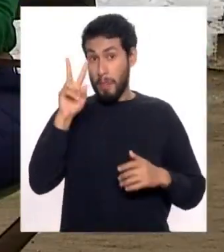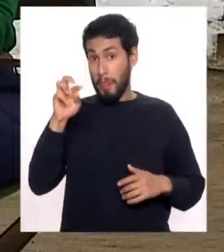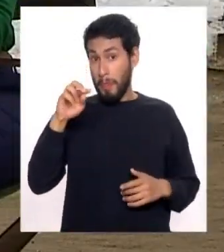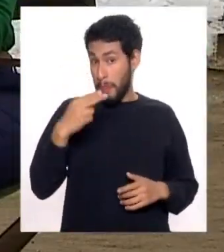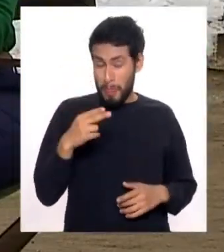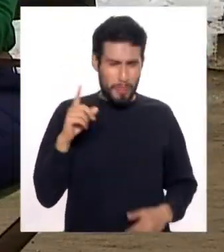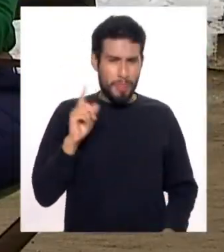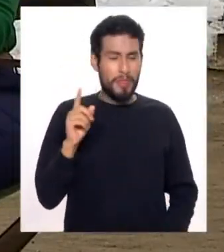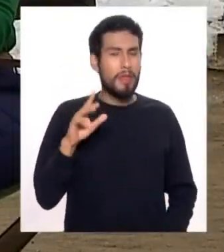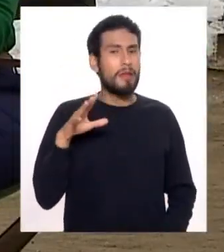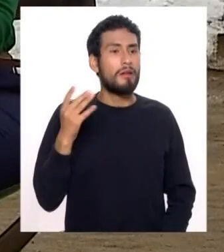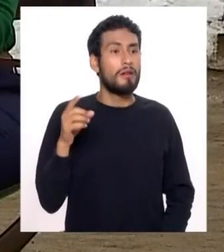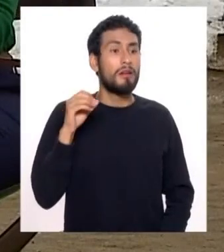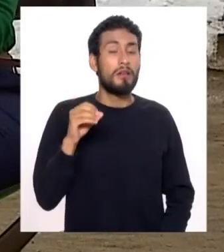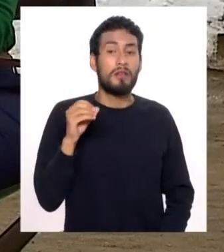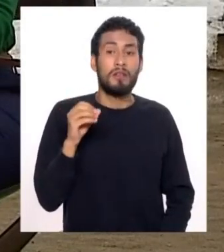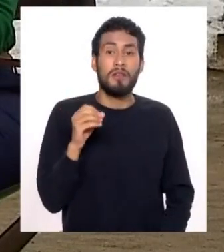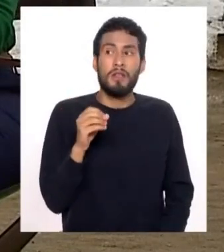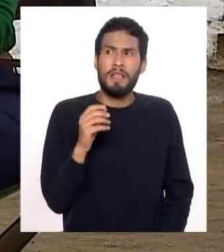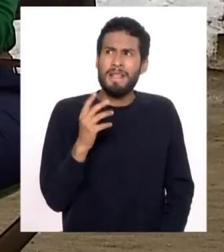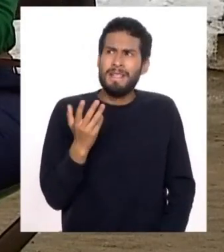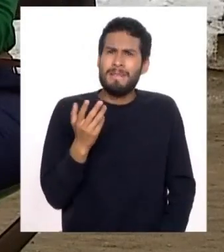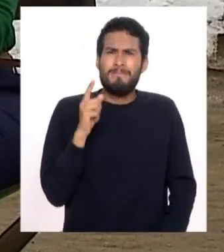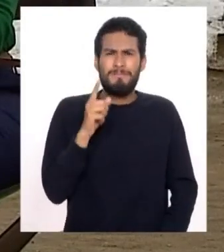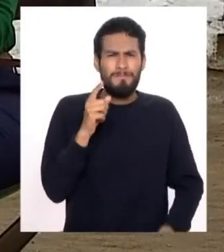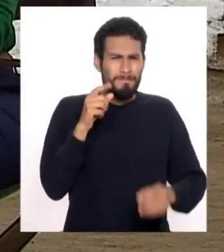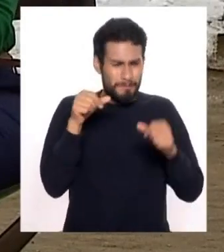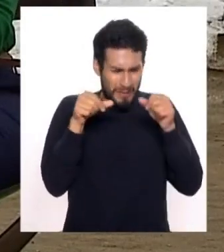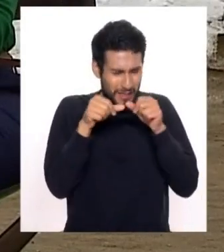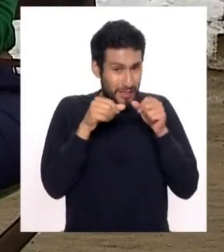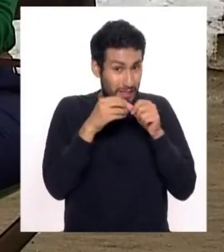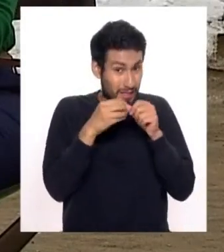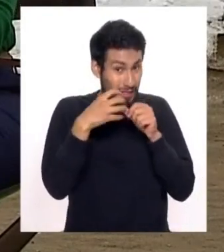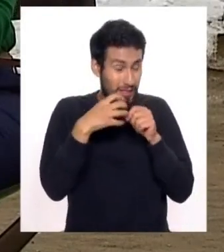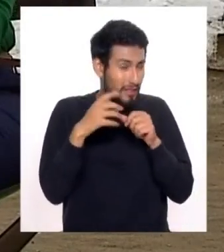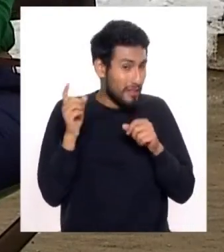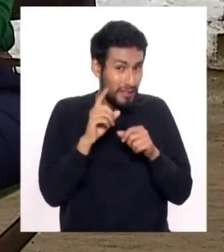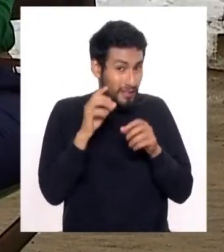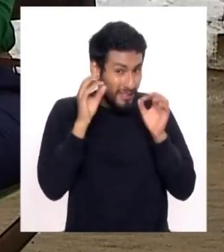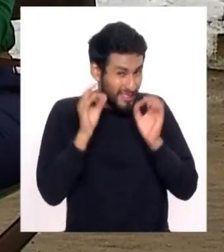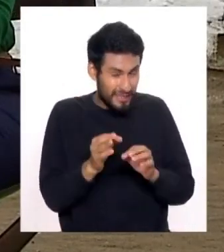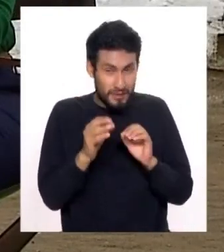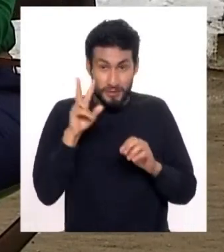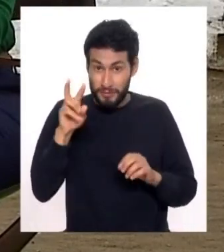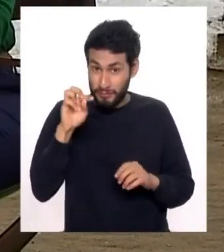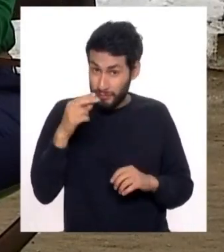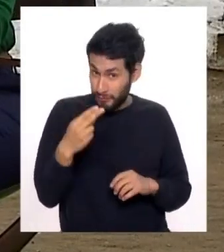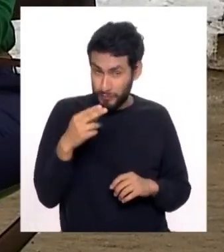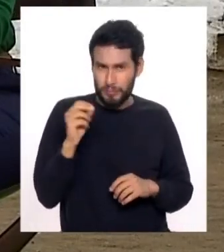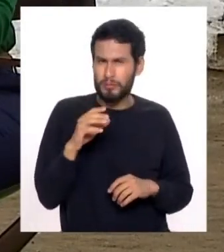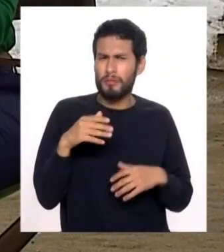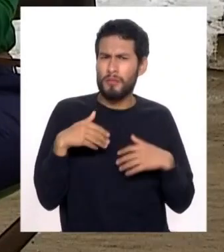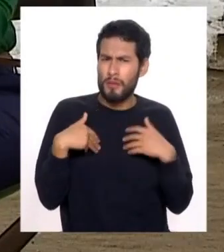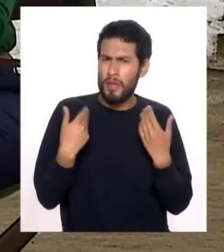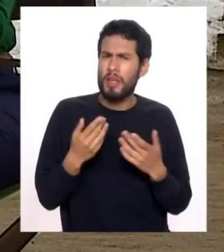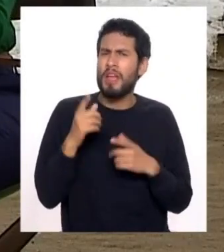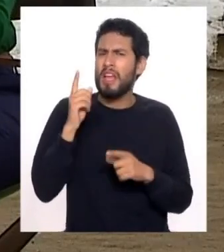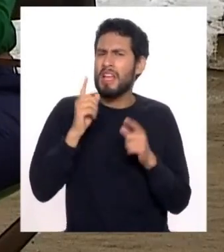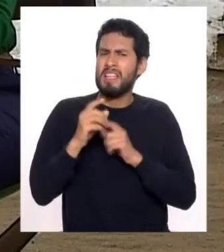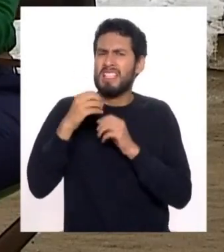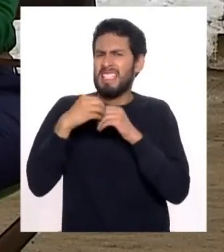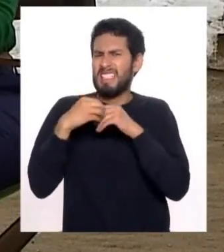¿no? O sea, cuando aparece un granito, no necesariamente estamos hablando del BPH. Pueden haber una serie de